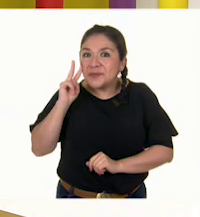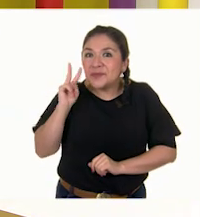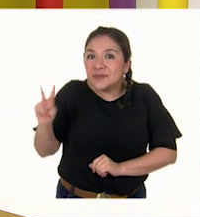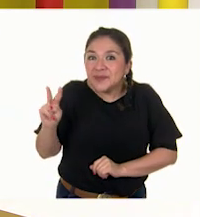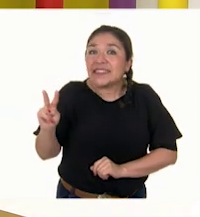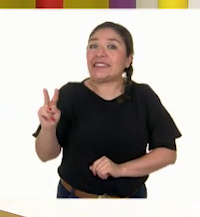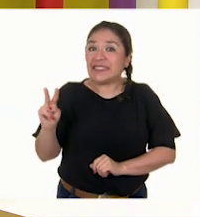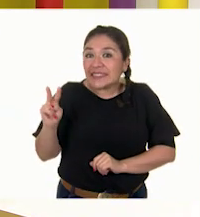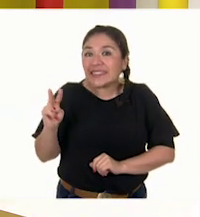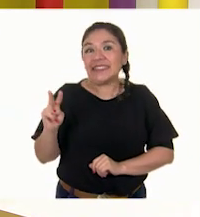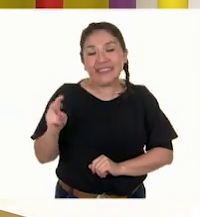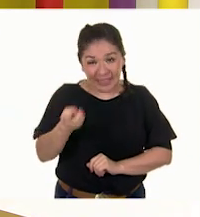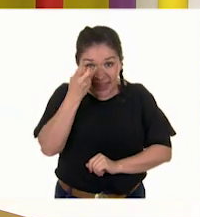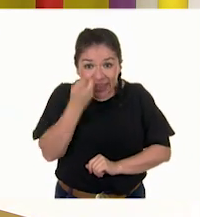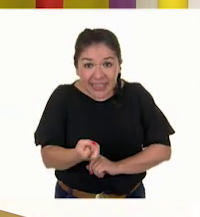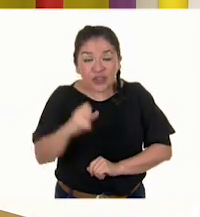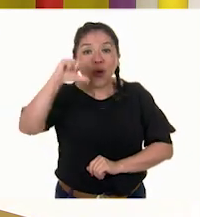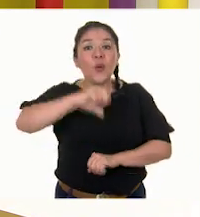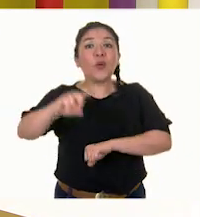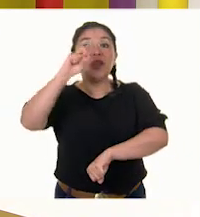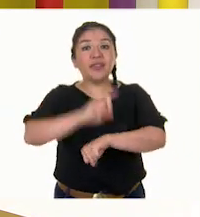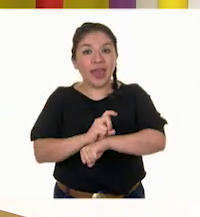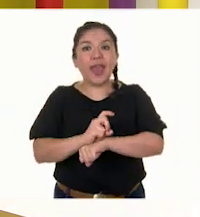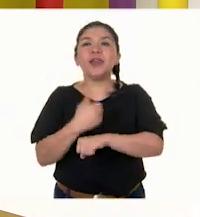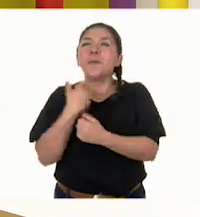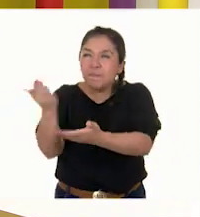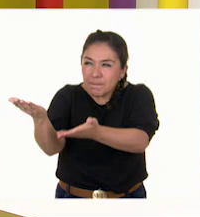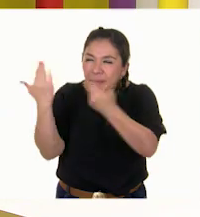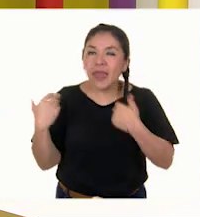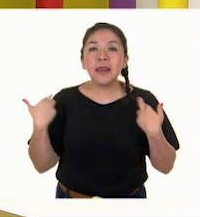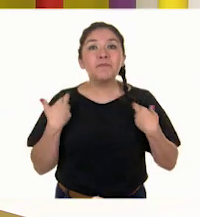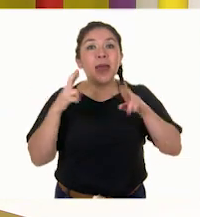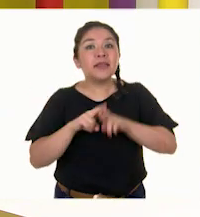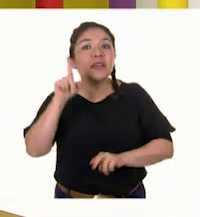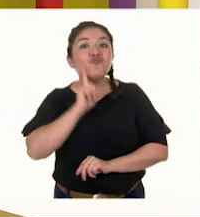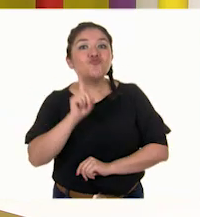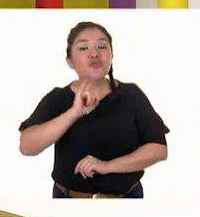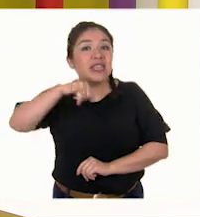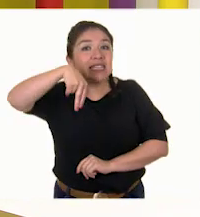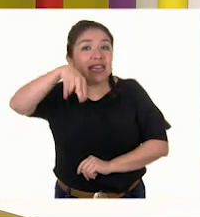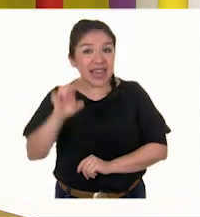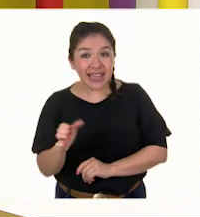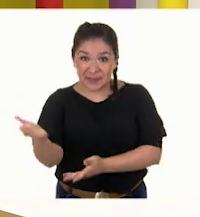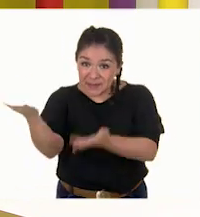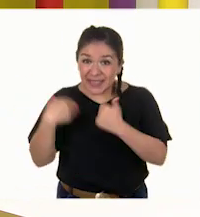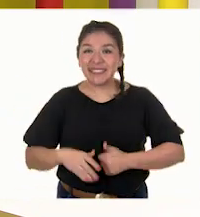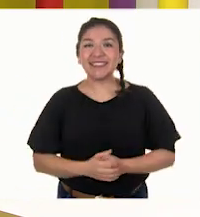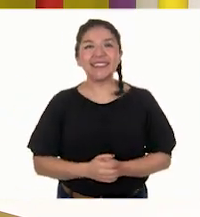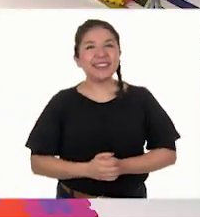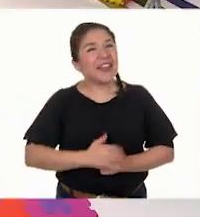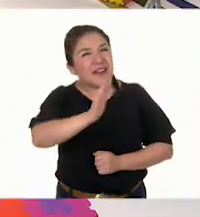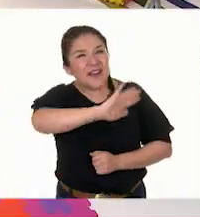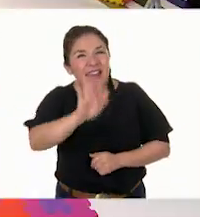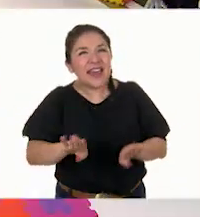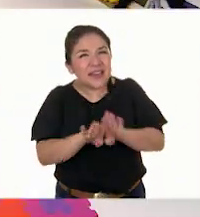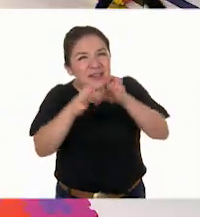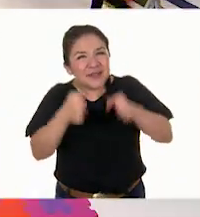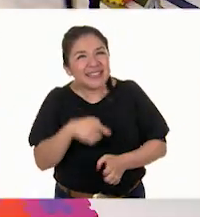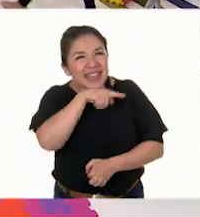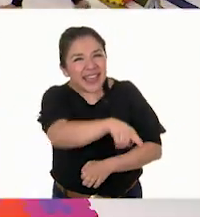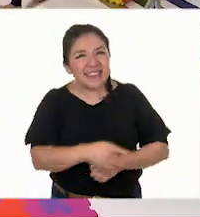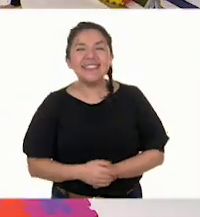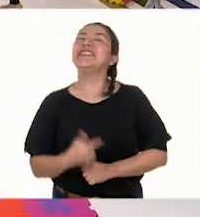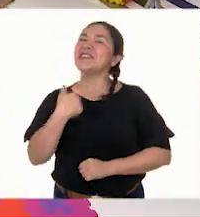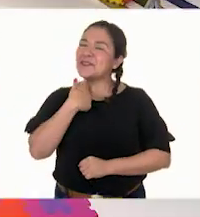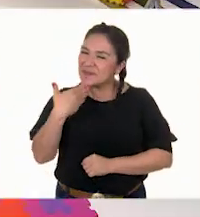¡Wow! ¡Sí! Y para eso, vamos a hablarle a la maestra Ime. ¡Hola, maestra! Hola, hola, ¿qué tal? ¿Cómo